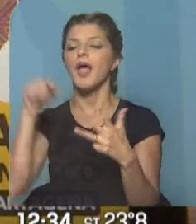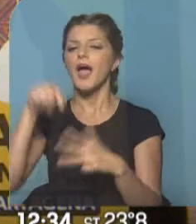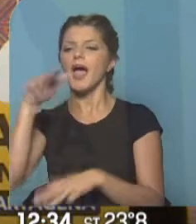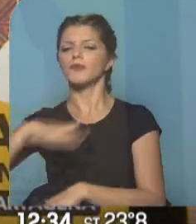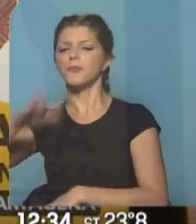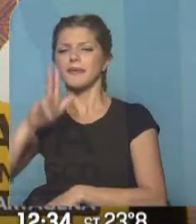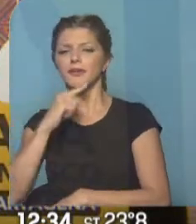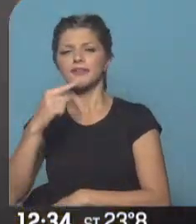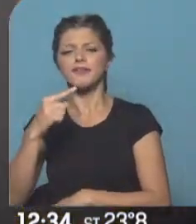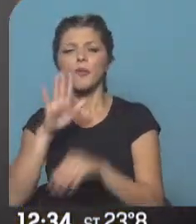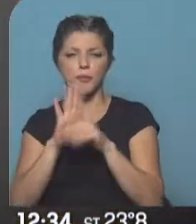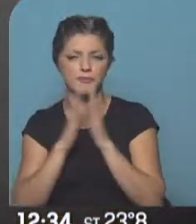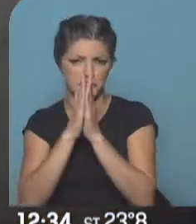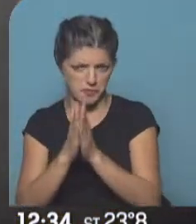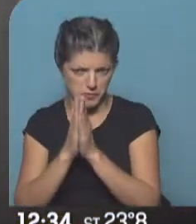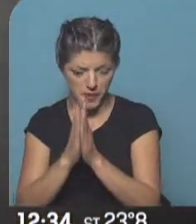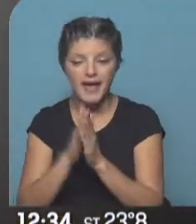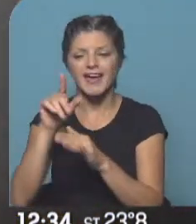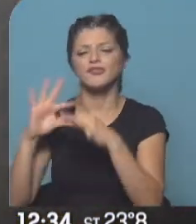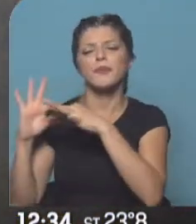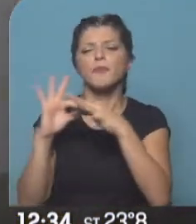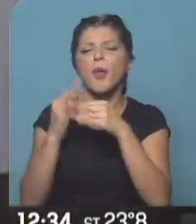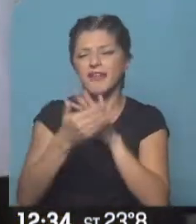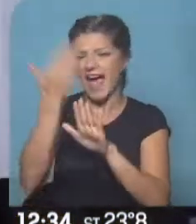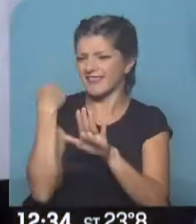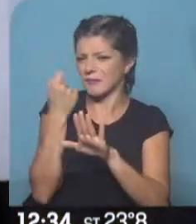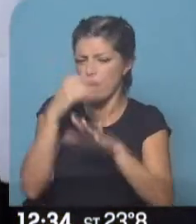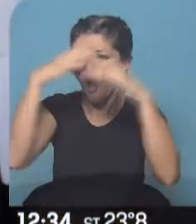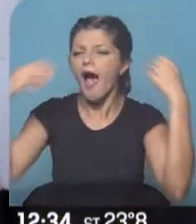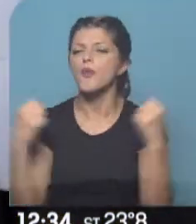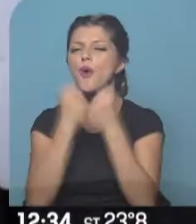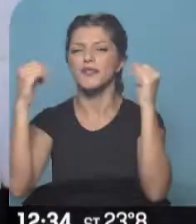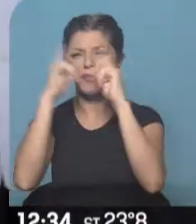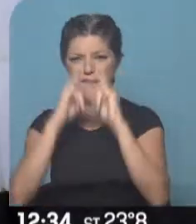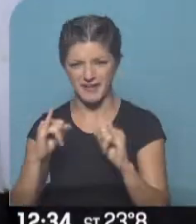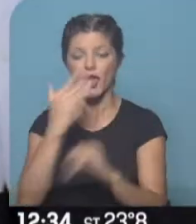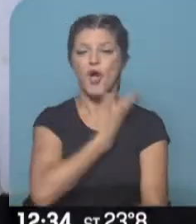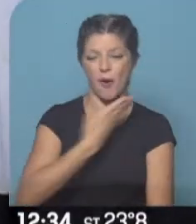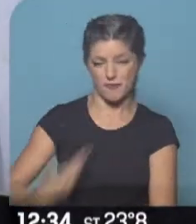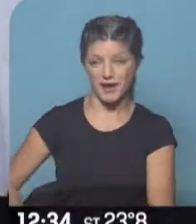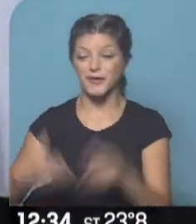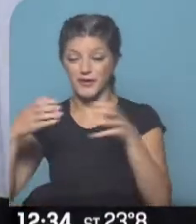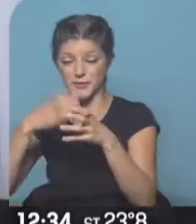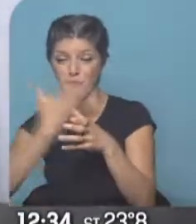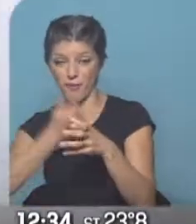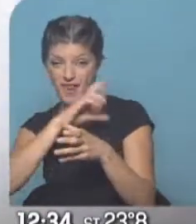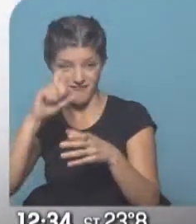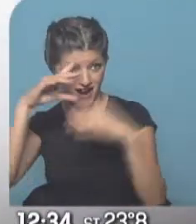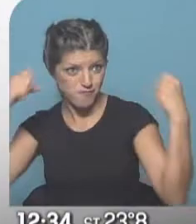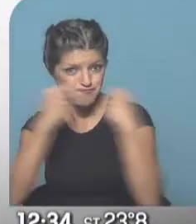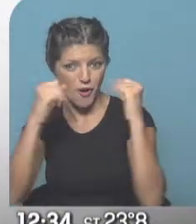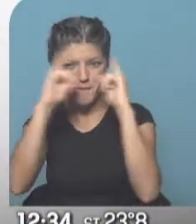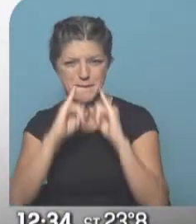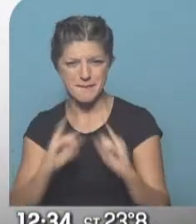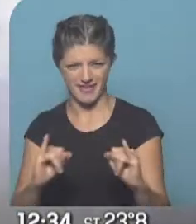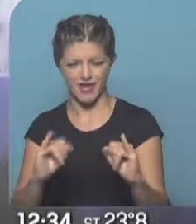como pastoral, está conectada con el reciente acuerdo de paz alcanzado entre el gobierno de Juan Manuel Santos y la guerrilla de las FARC, que